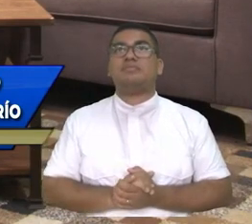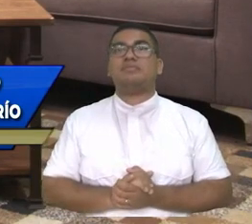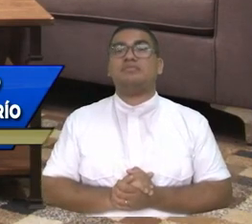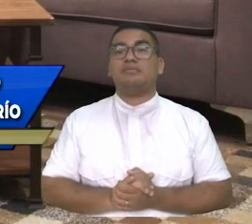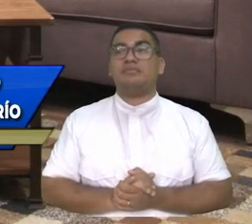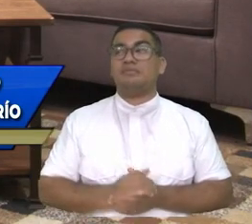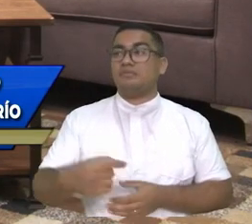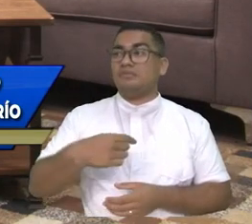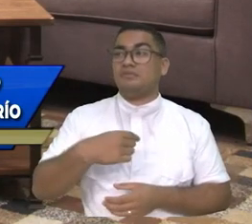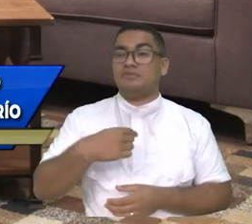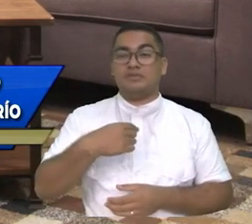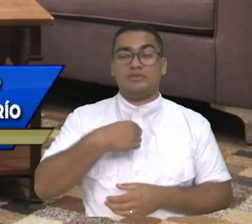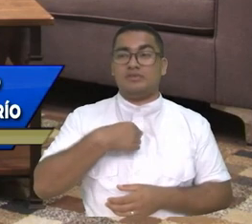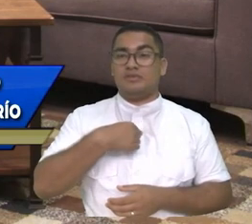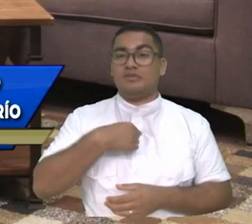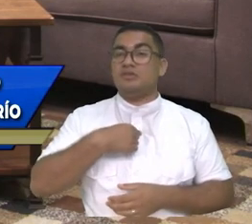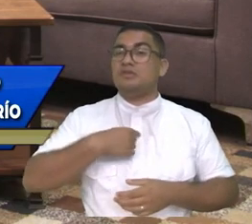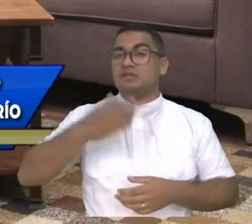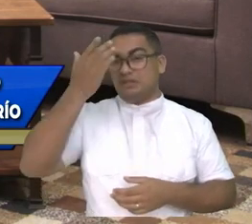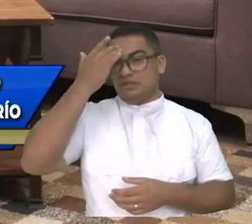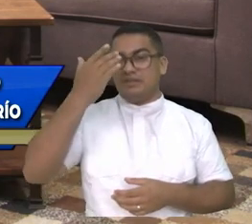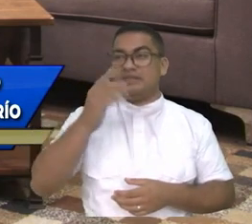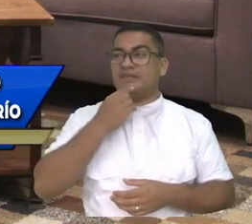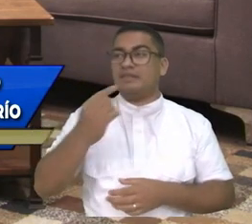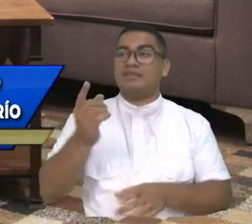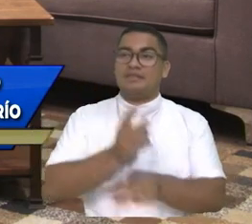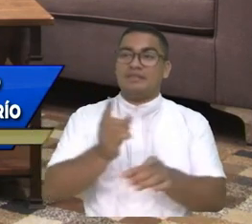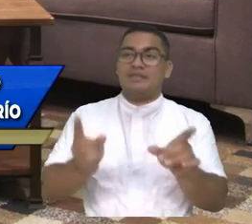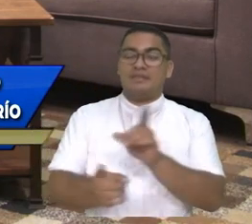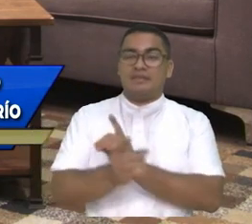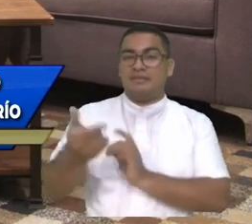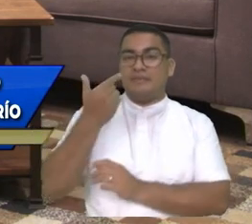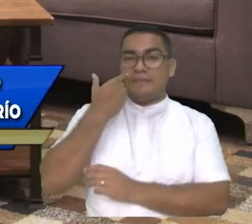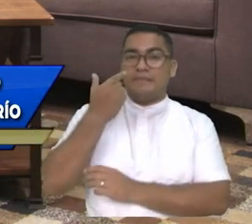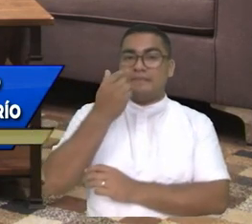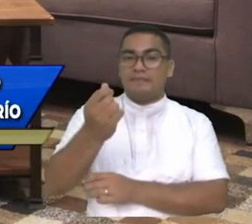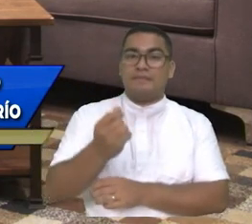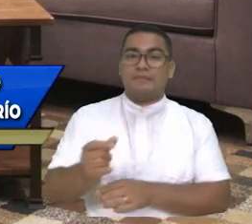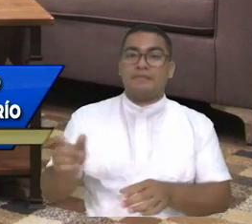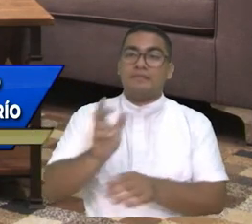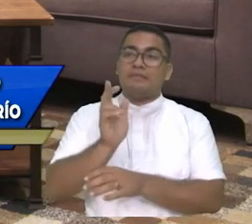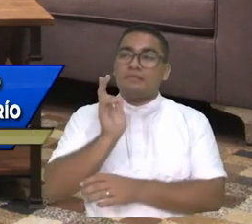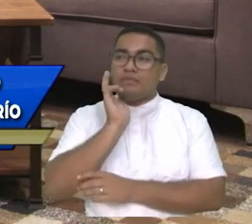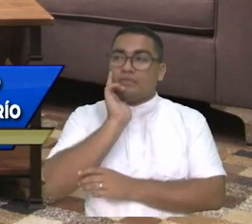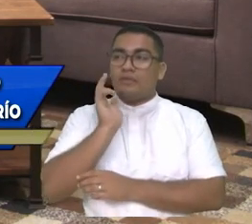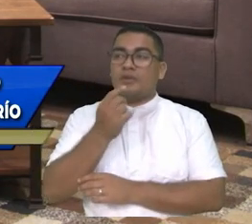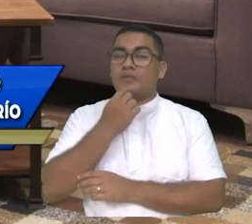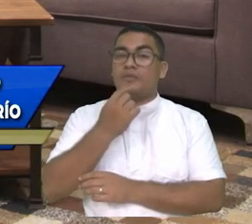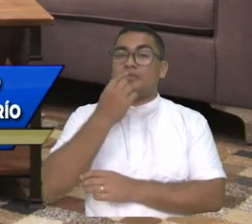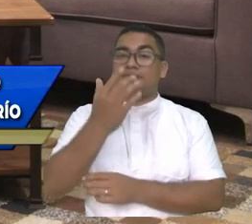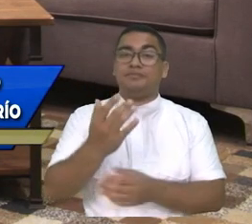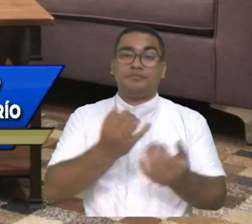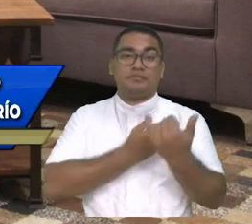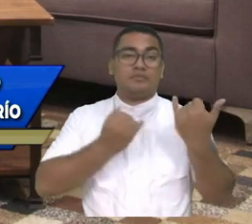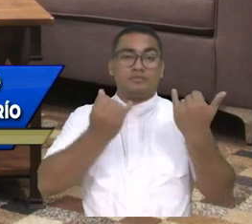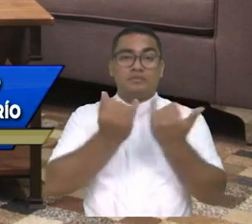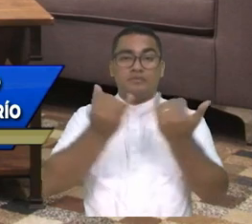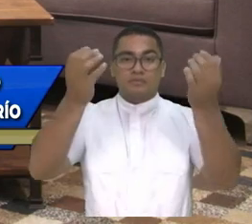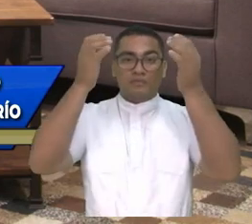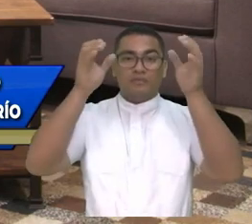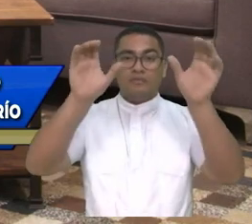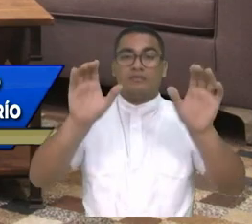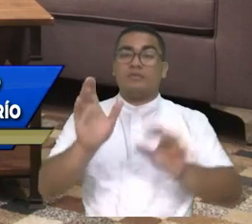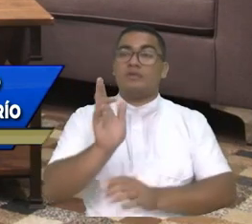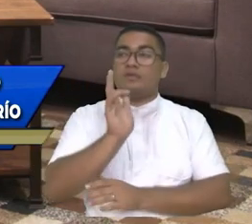que yo estoy con vos en que debemos conocer los orígenes de Rubén Darío. Por eso el Instituto Cultural Rubén